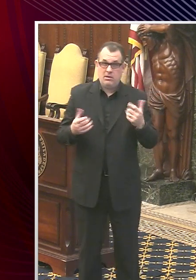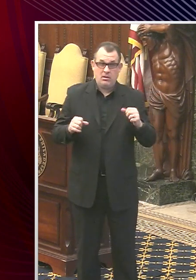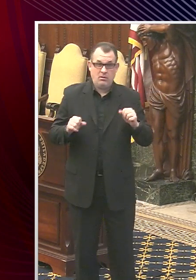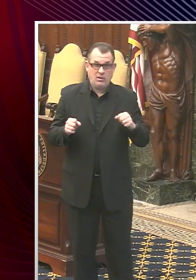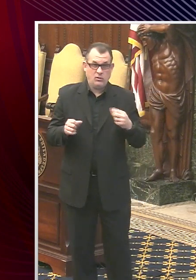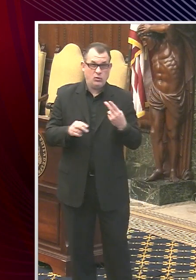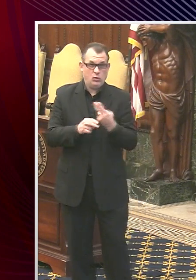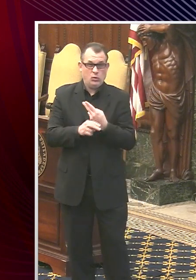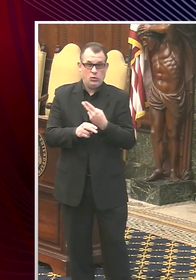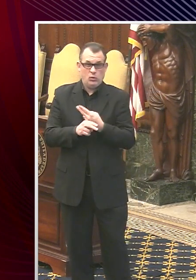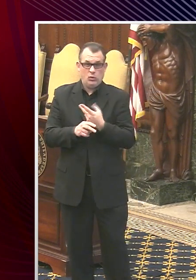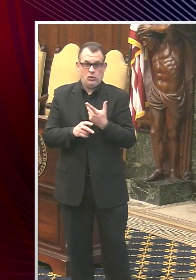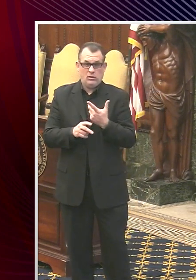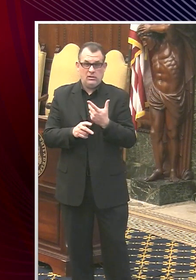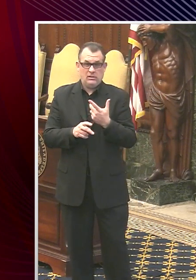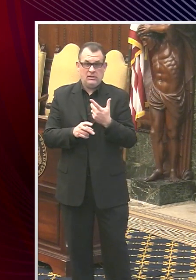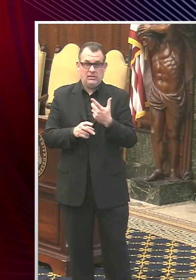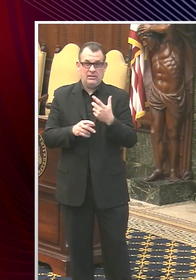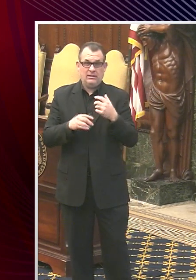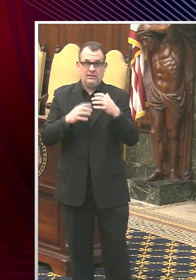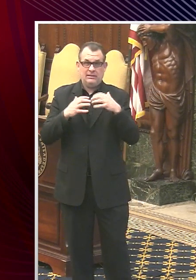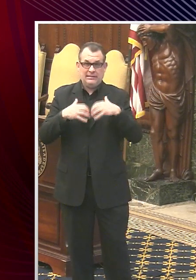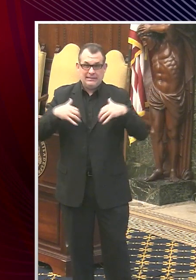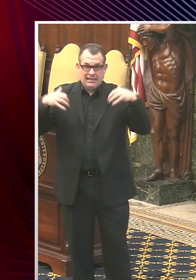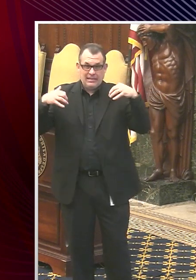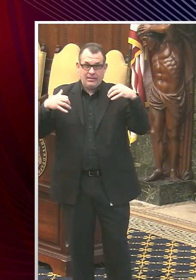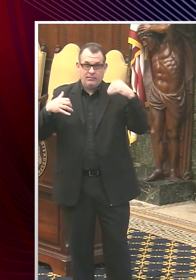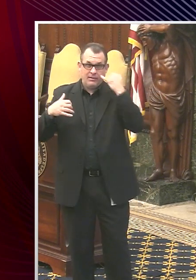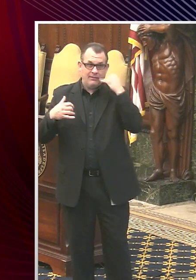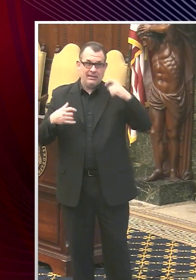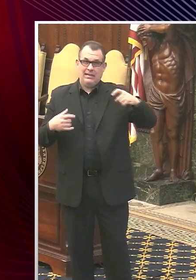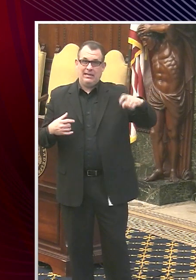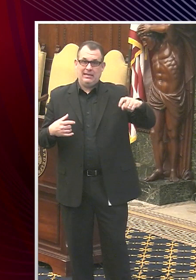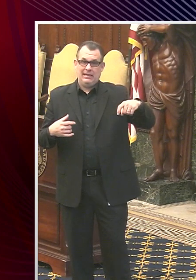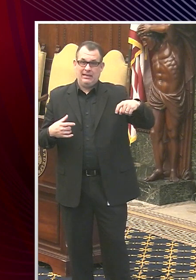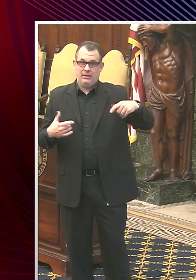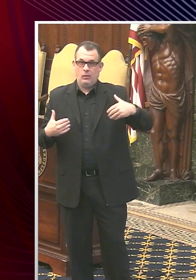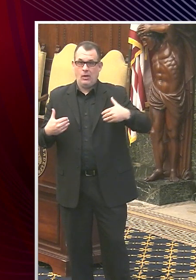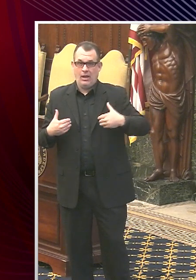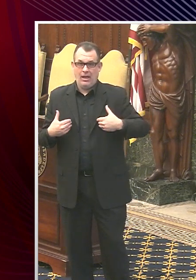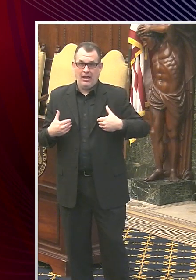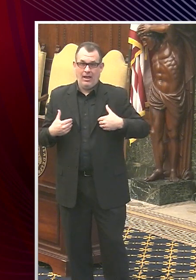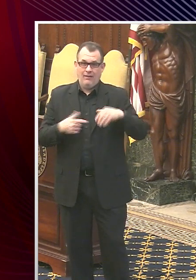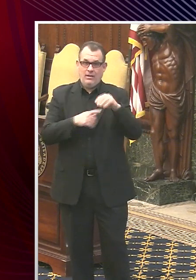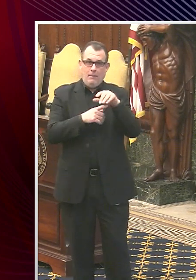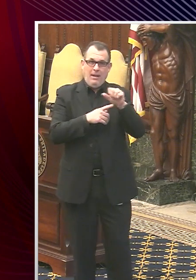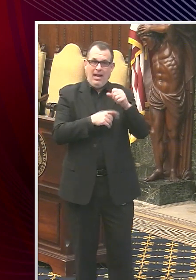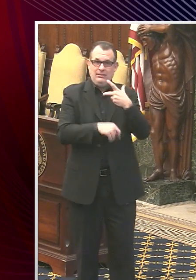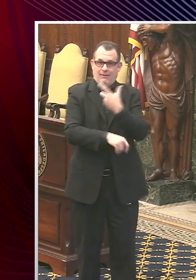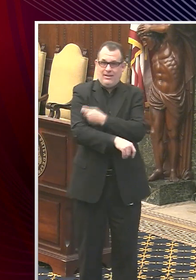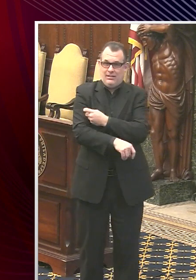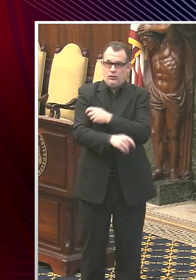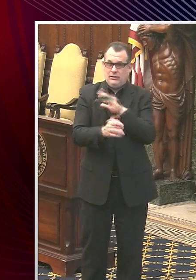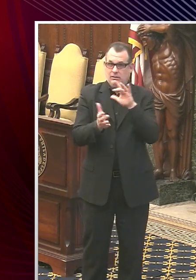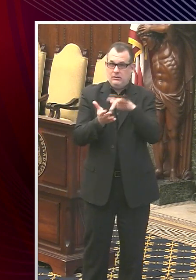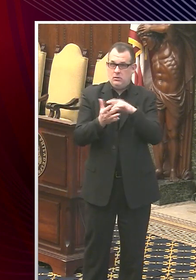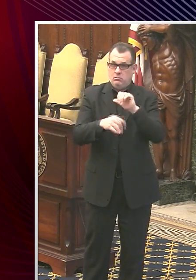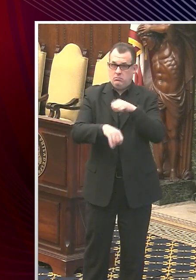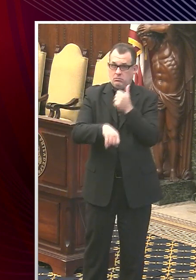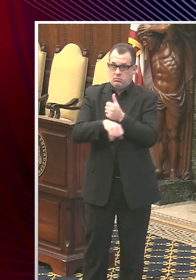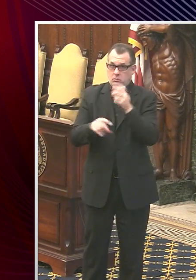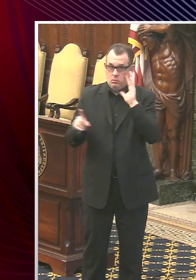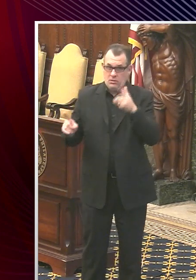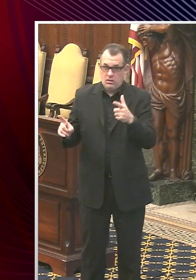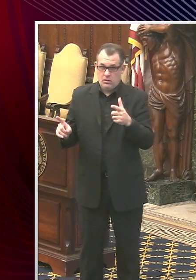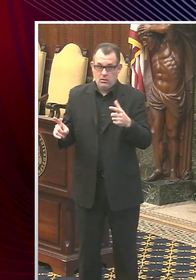estado y otros? ¿Era sea necesario para tener un de vacunación que de de lugar? Bueno, tenemos vacunación